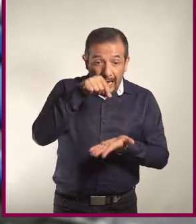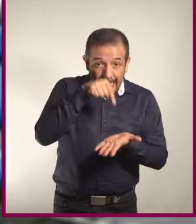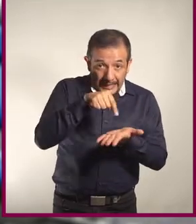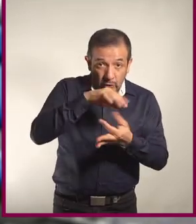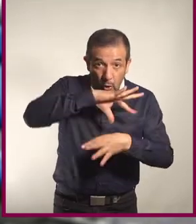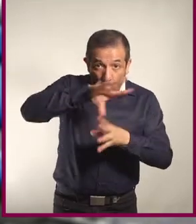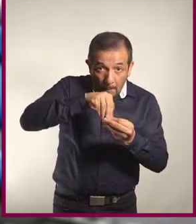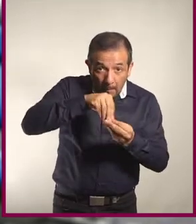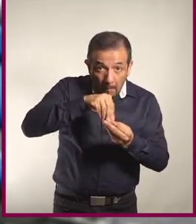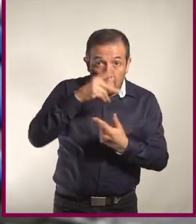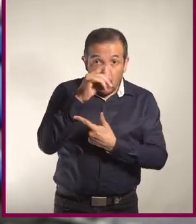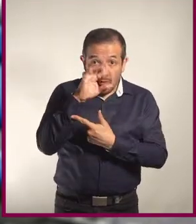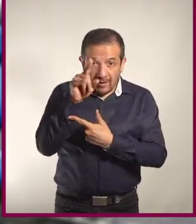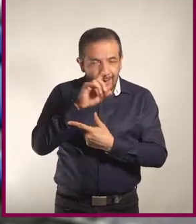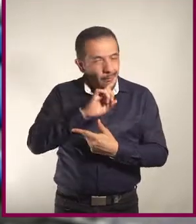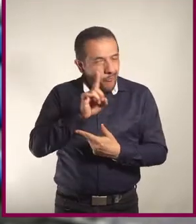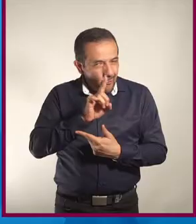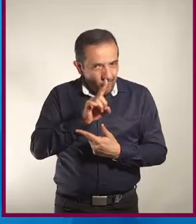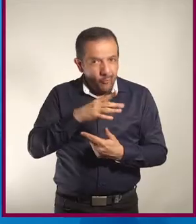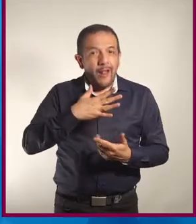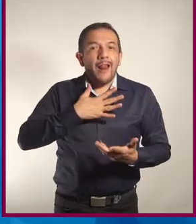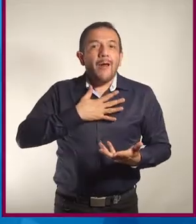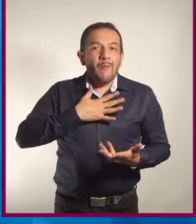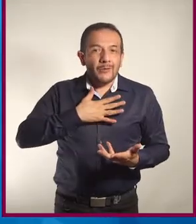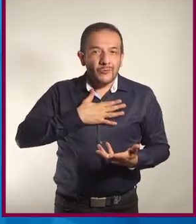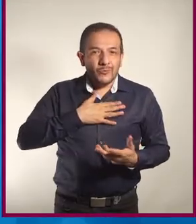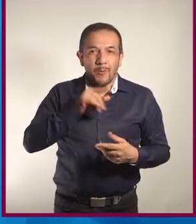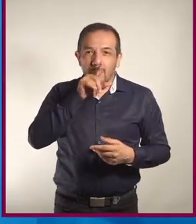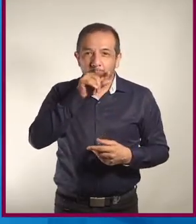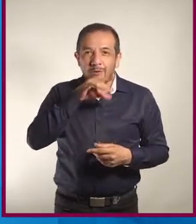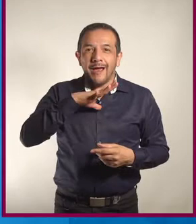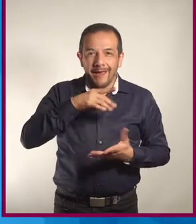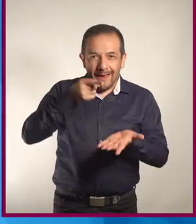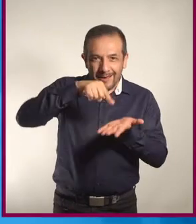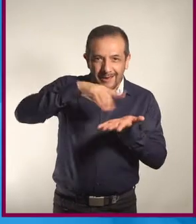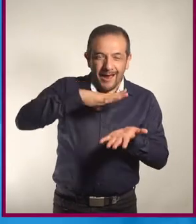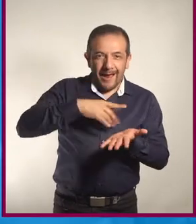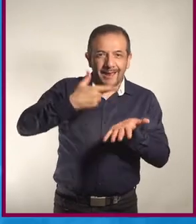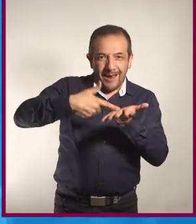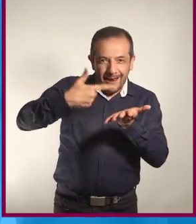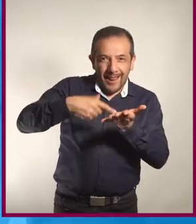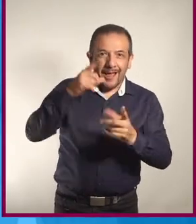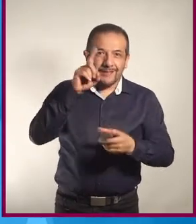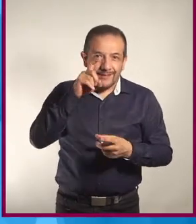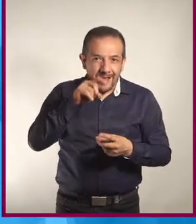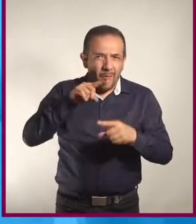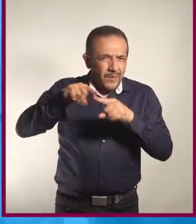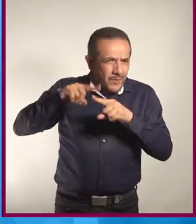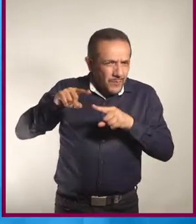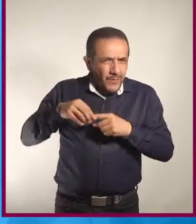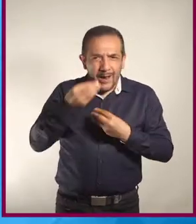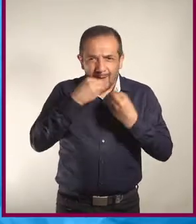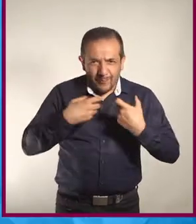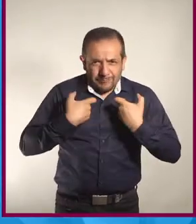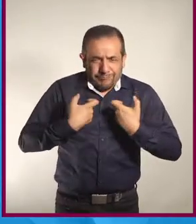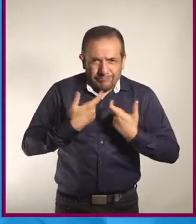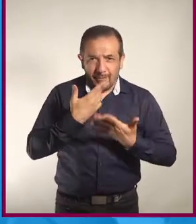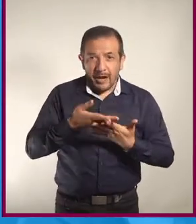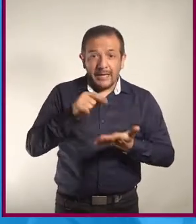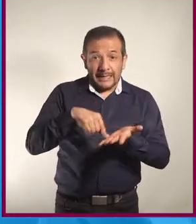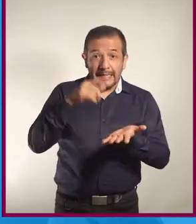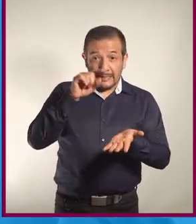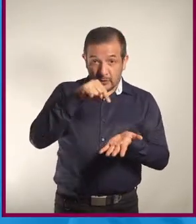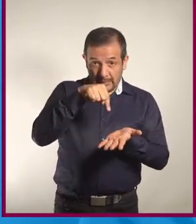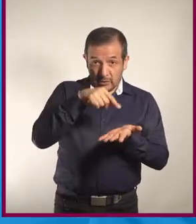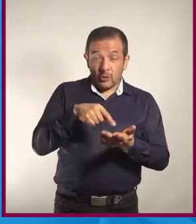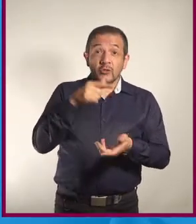100 gramos sean todos de proteína. En la pechuga de pollo también hay agua, grasas y otros nutrimentos. Estos 100